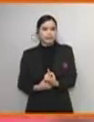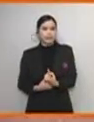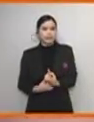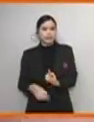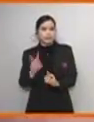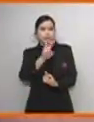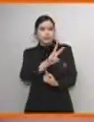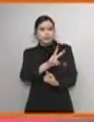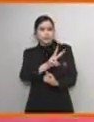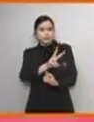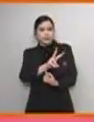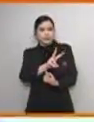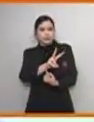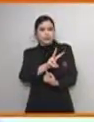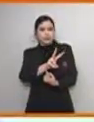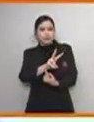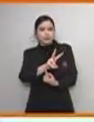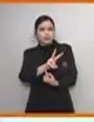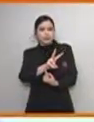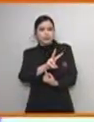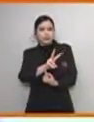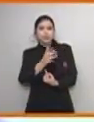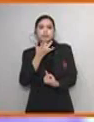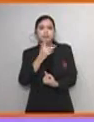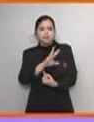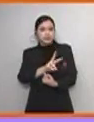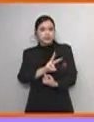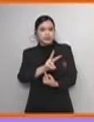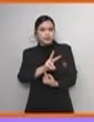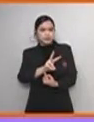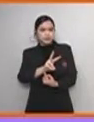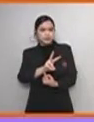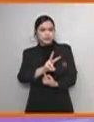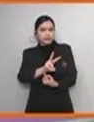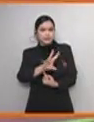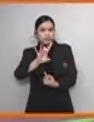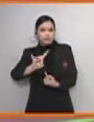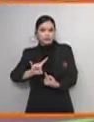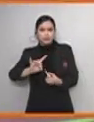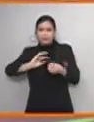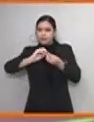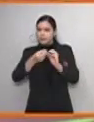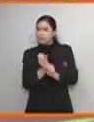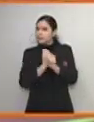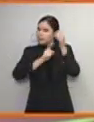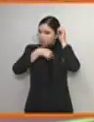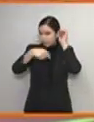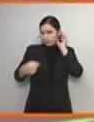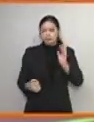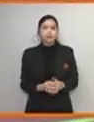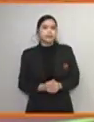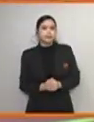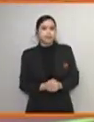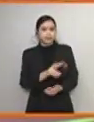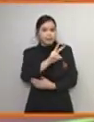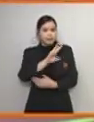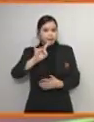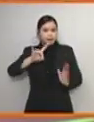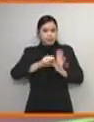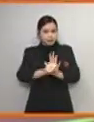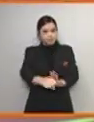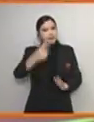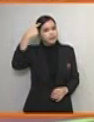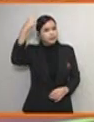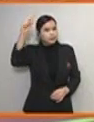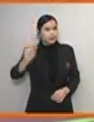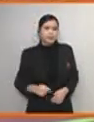el 2. Segundo dígito, suerte, porque este es el 8. El número ganador para la diaria es el 28, con su